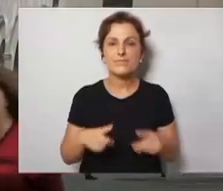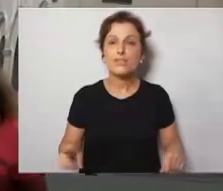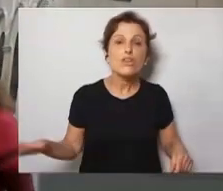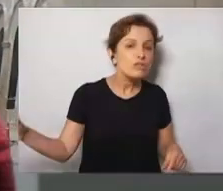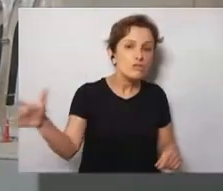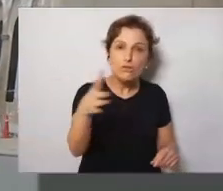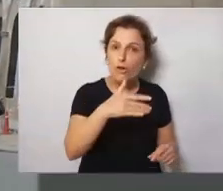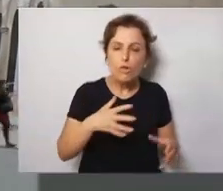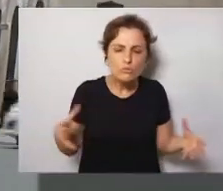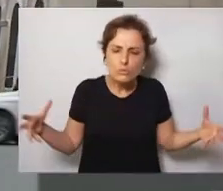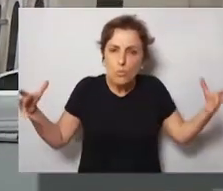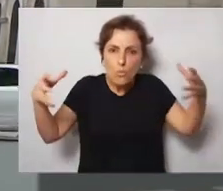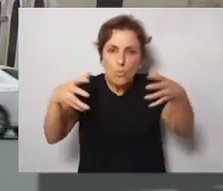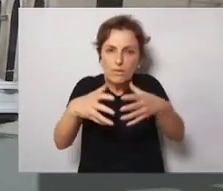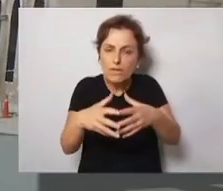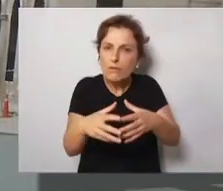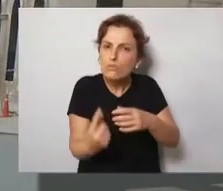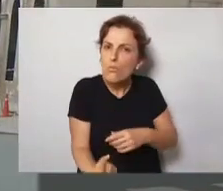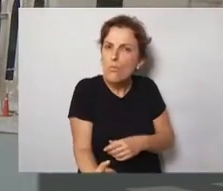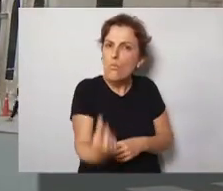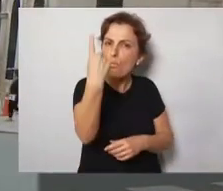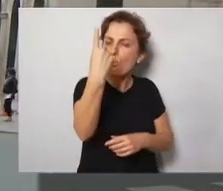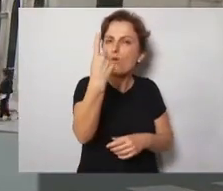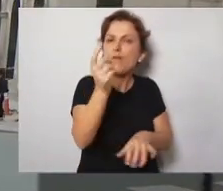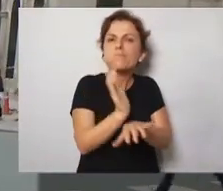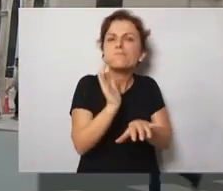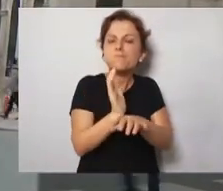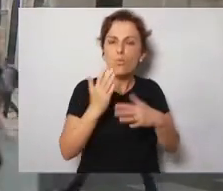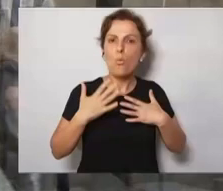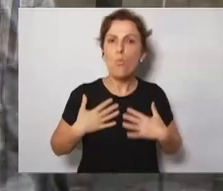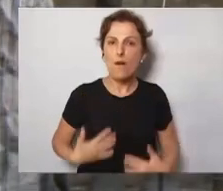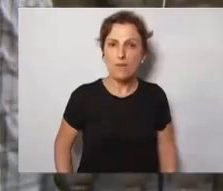todos unidos formado solo